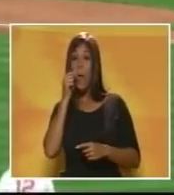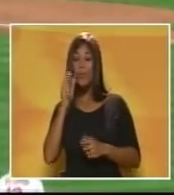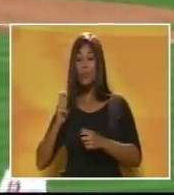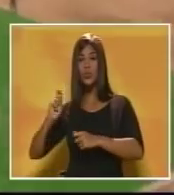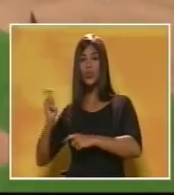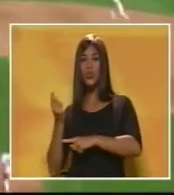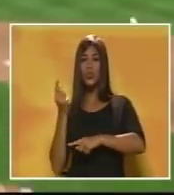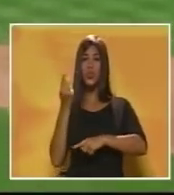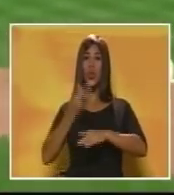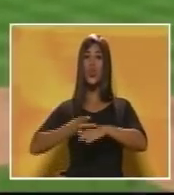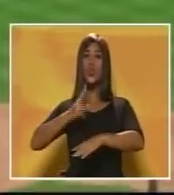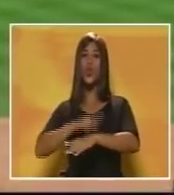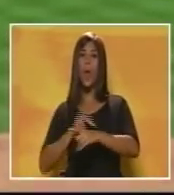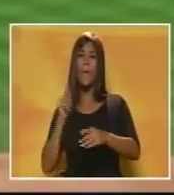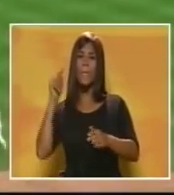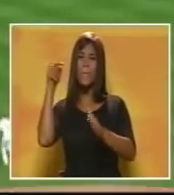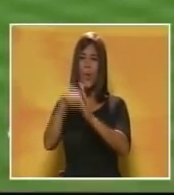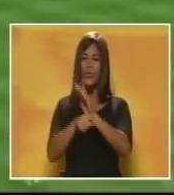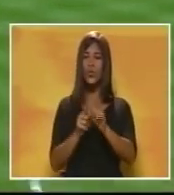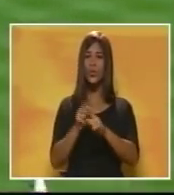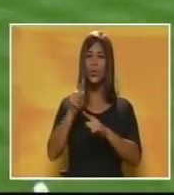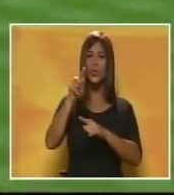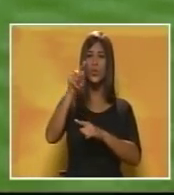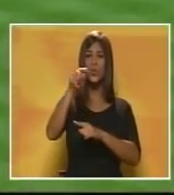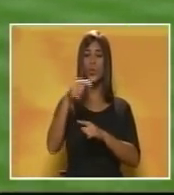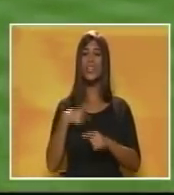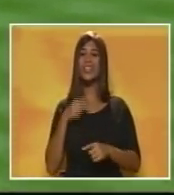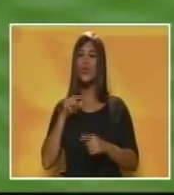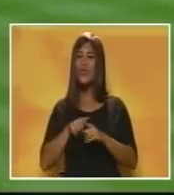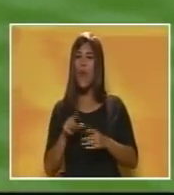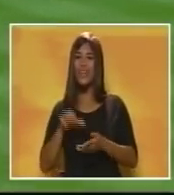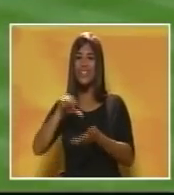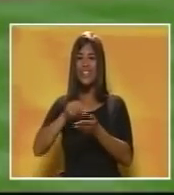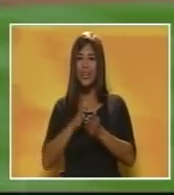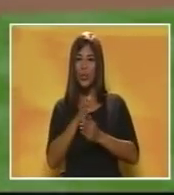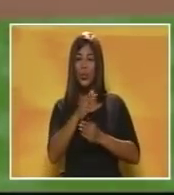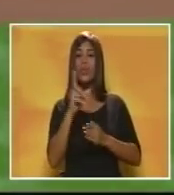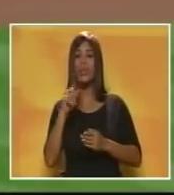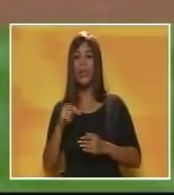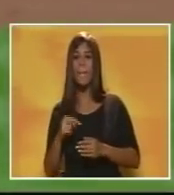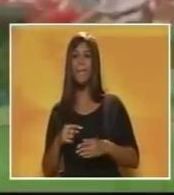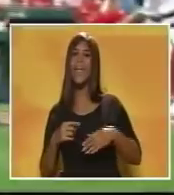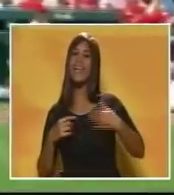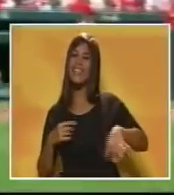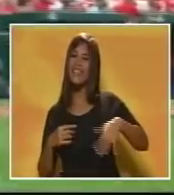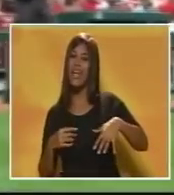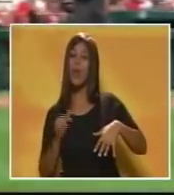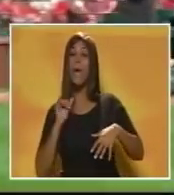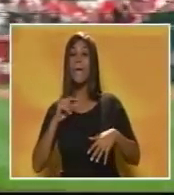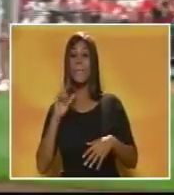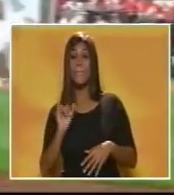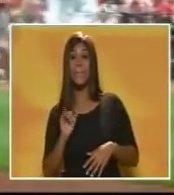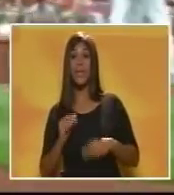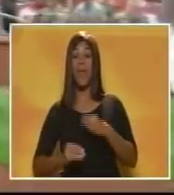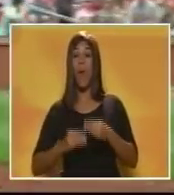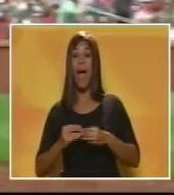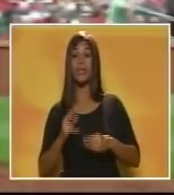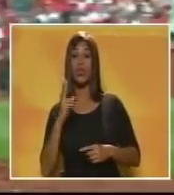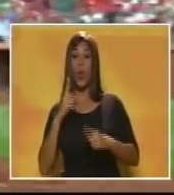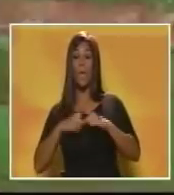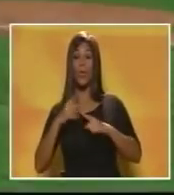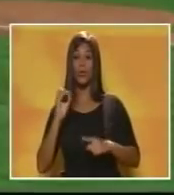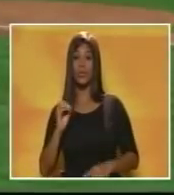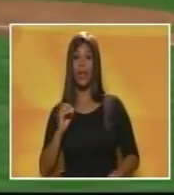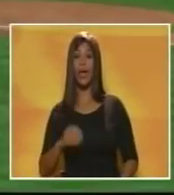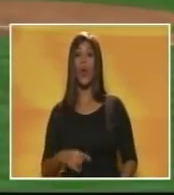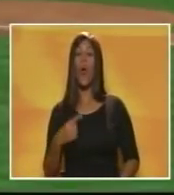Filadelfia con este doble a lo profundo entre los jardines central e izquierdo. Mismo episodio con la pizarra 2-0 y César